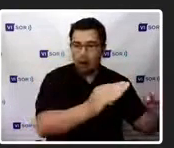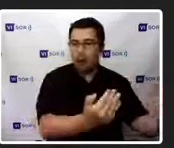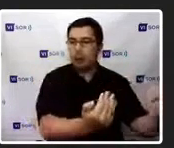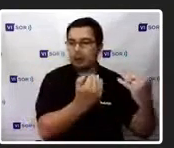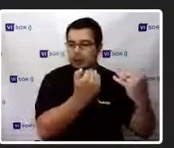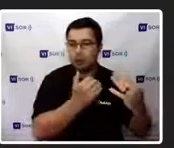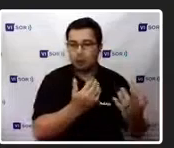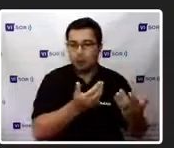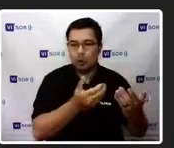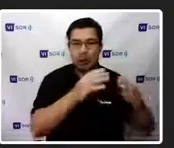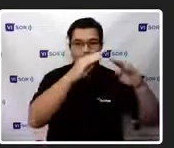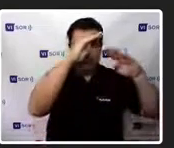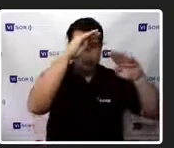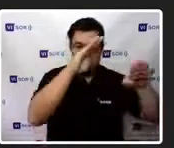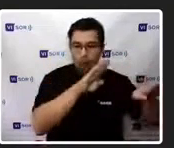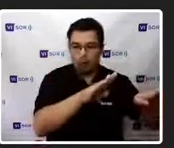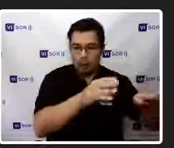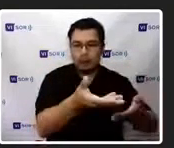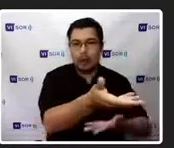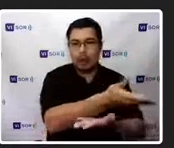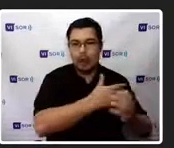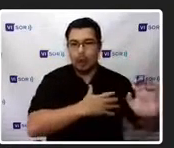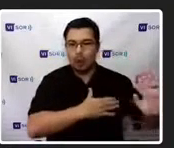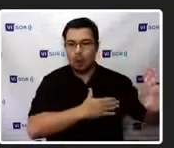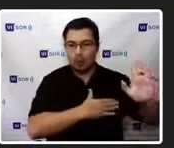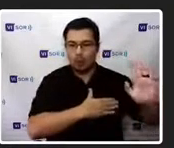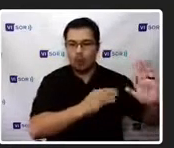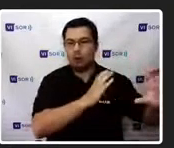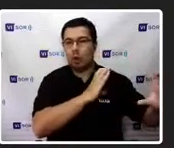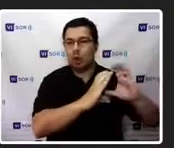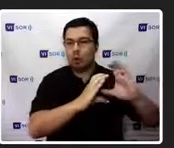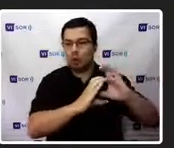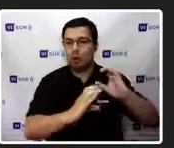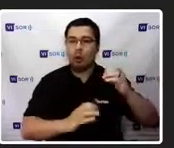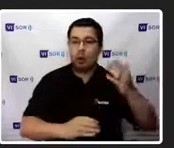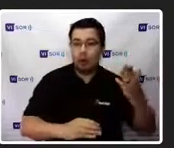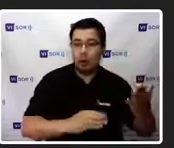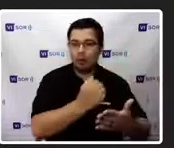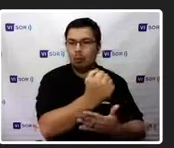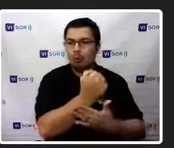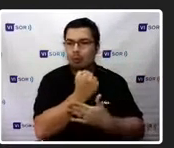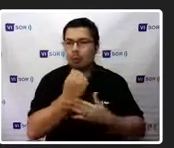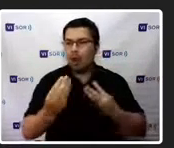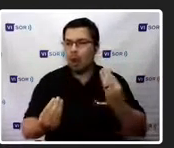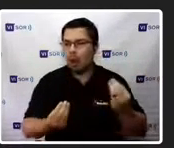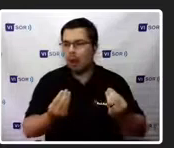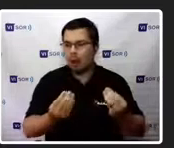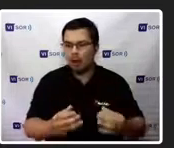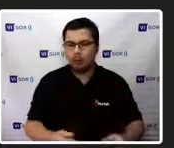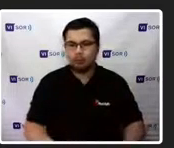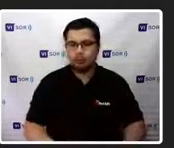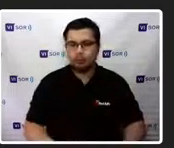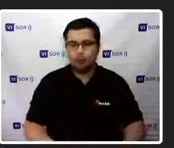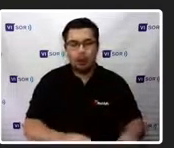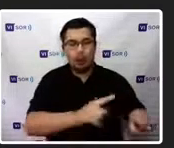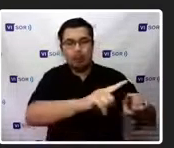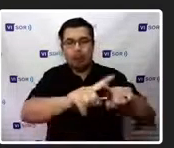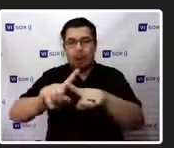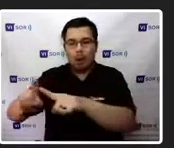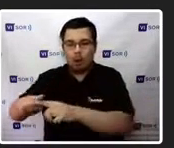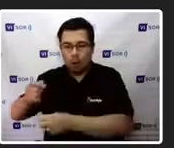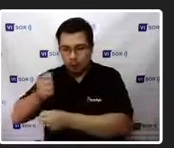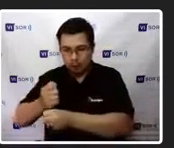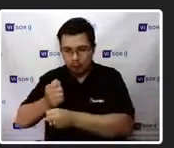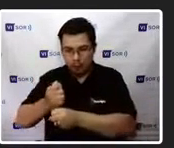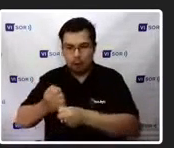coordinación. Y esto, digamos, me ha servido mucho para todos los otros trabajos en los que he tenido la oportunidad de estar,